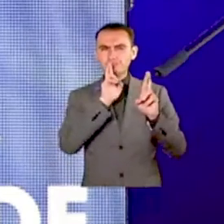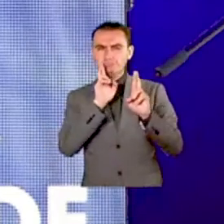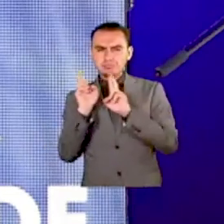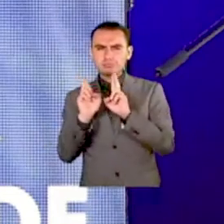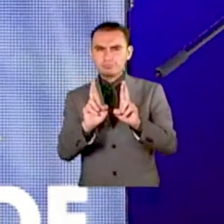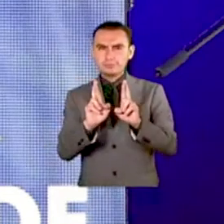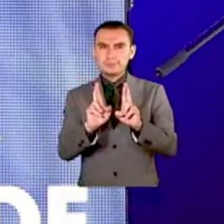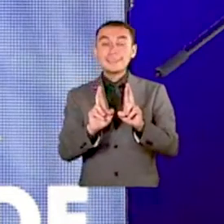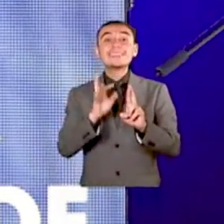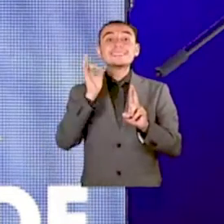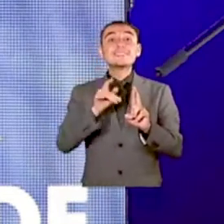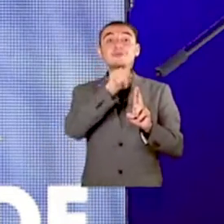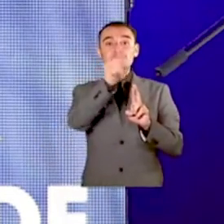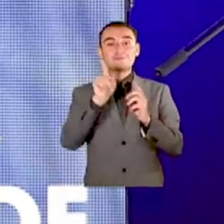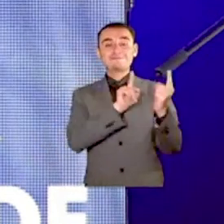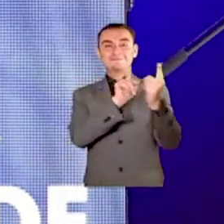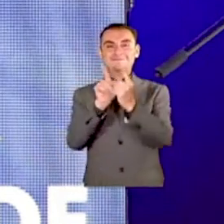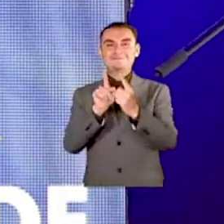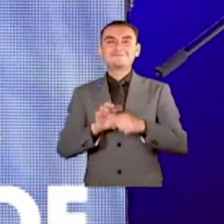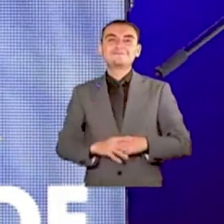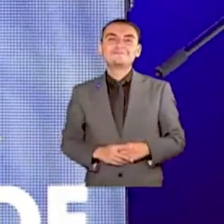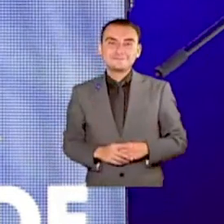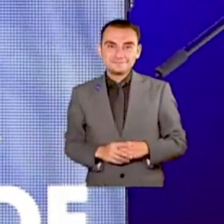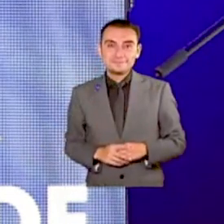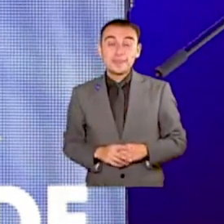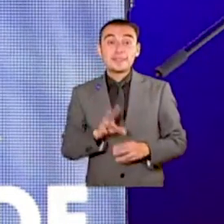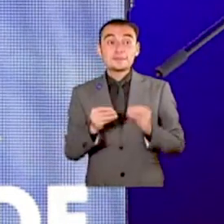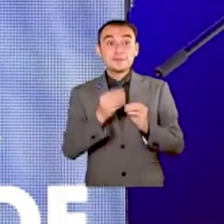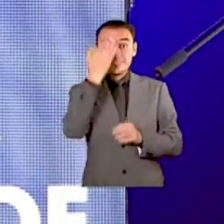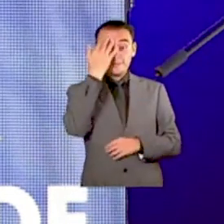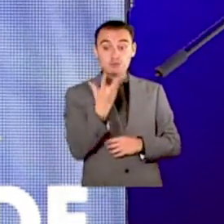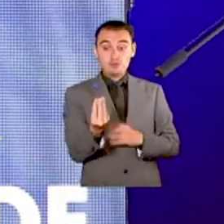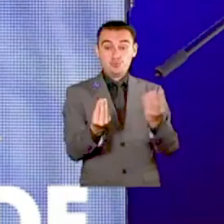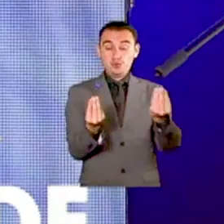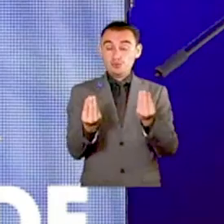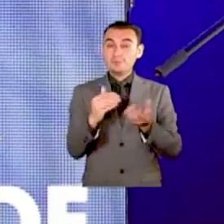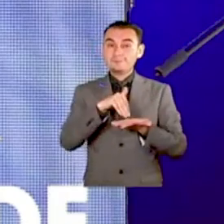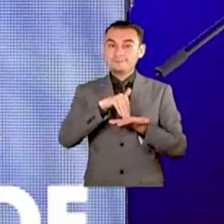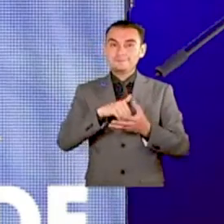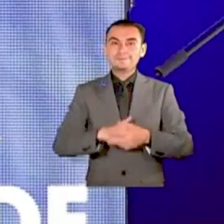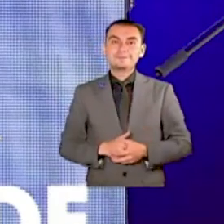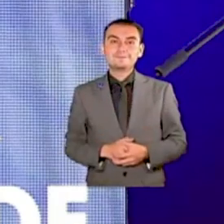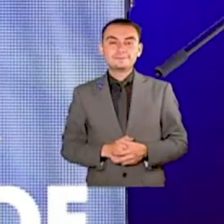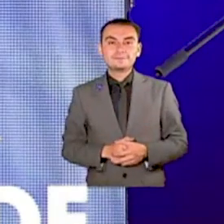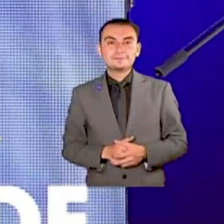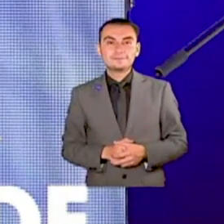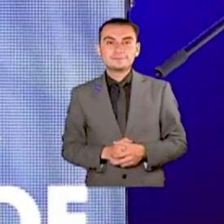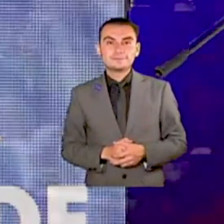resuelve, y está al alcance de la gente, en especial de los grupos vulnerables.